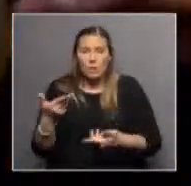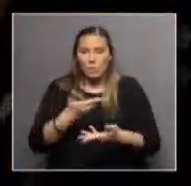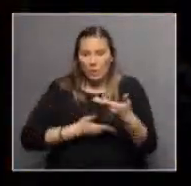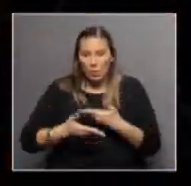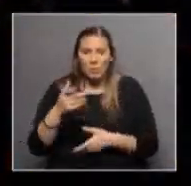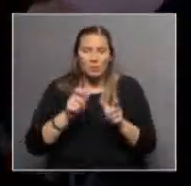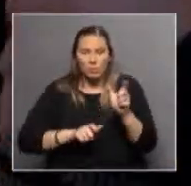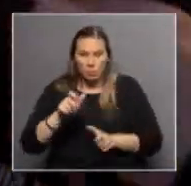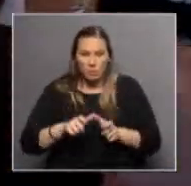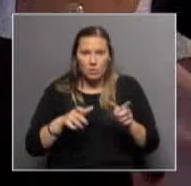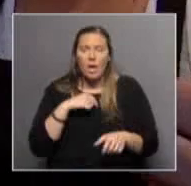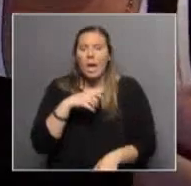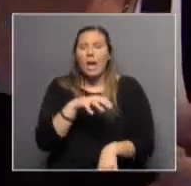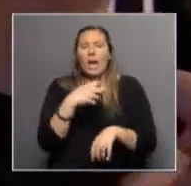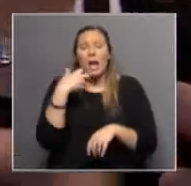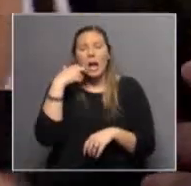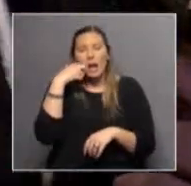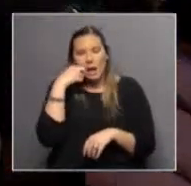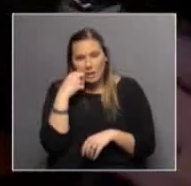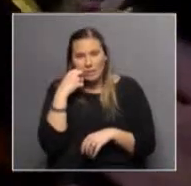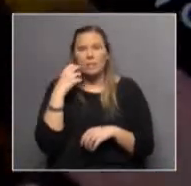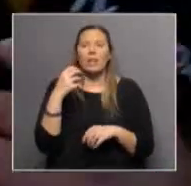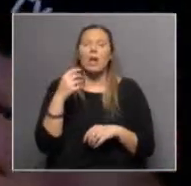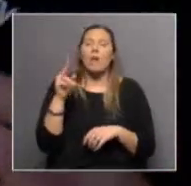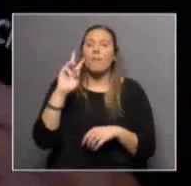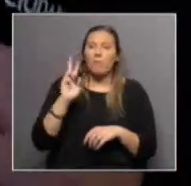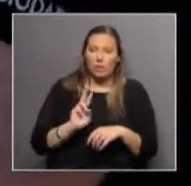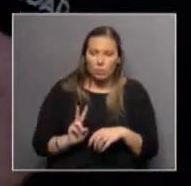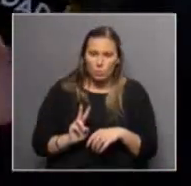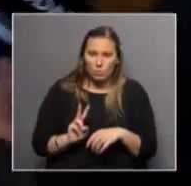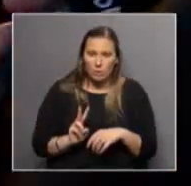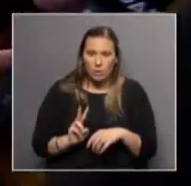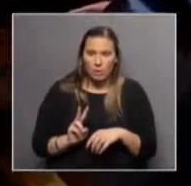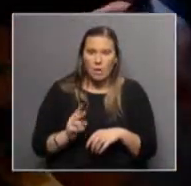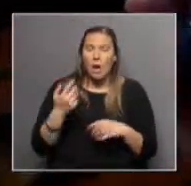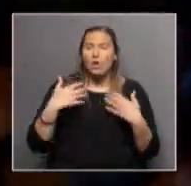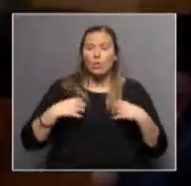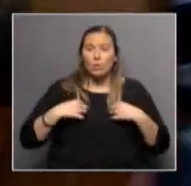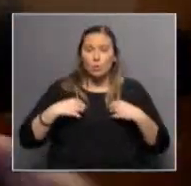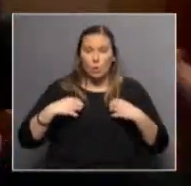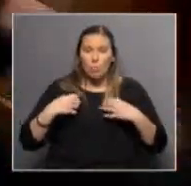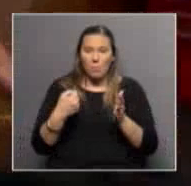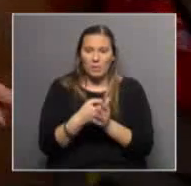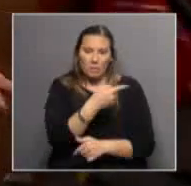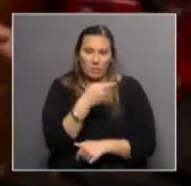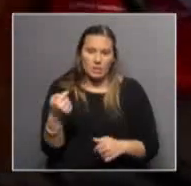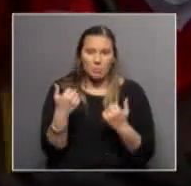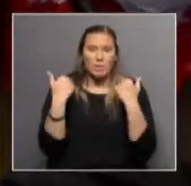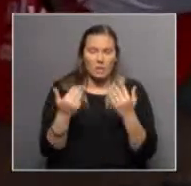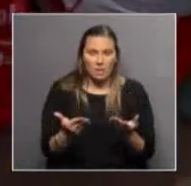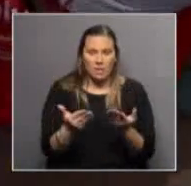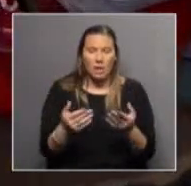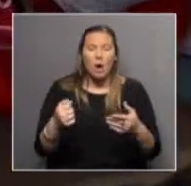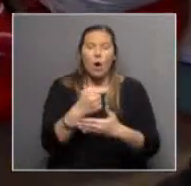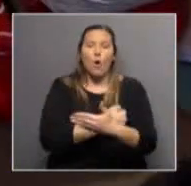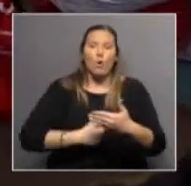con la gente. Tenemos carne, tenemos verdura, tenemos ya ropa para este fin de semana, las